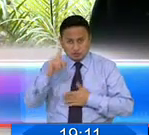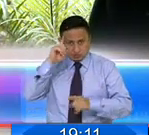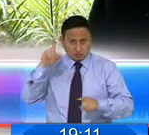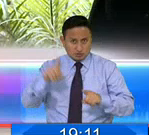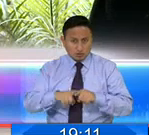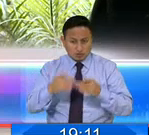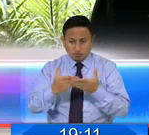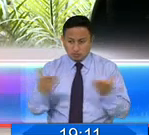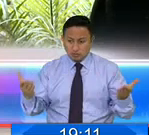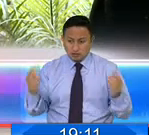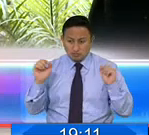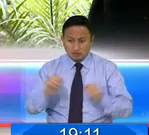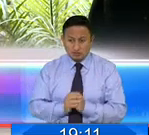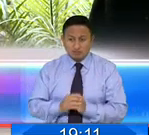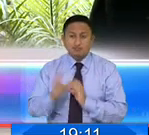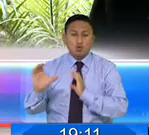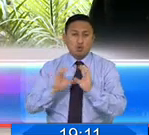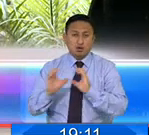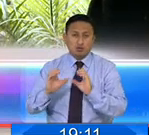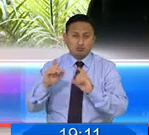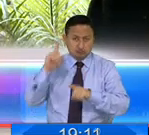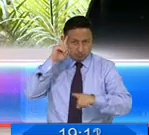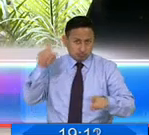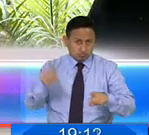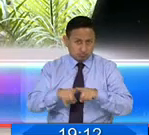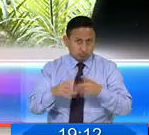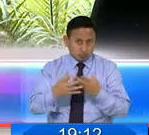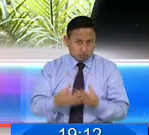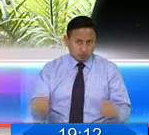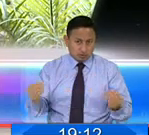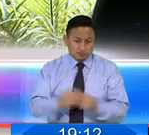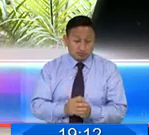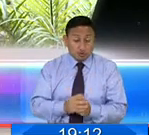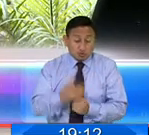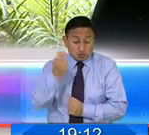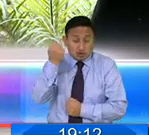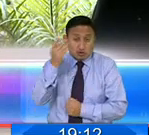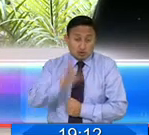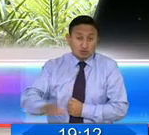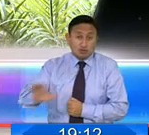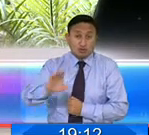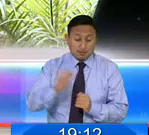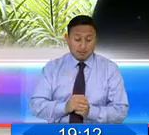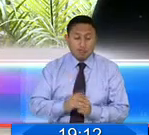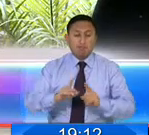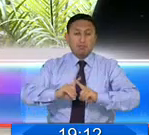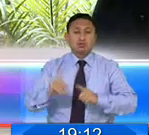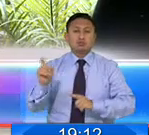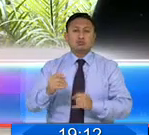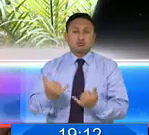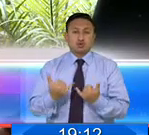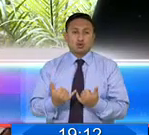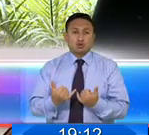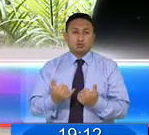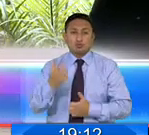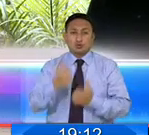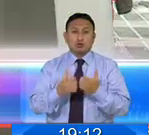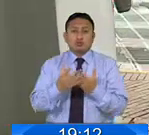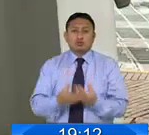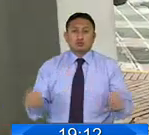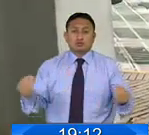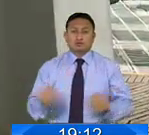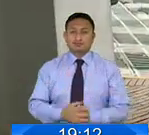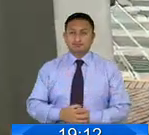mi total apertura para encontrarle una salida. Entiendo su situación, pero hay que encontrar la salida que sea viable para ambas